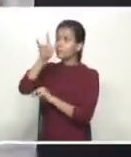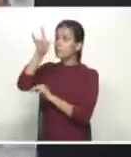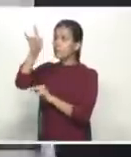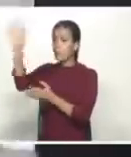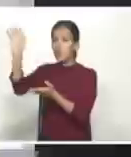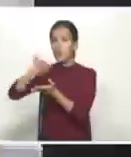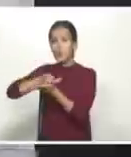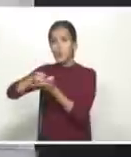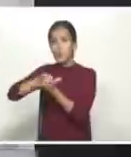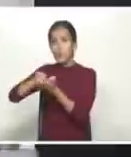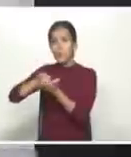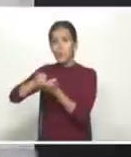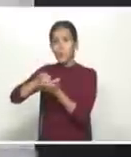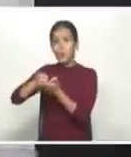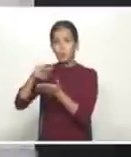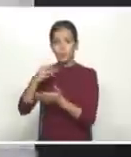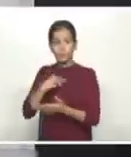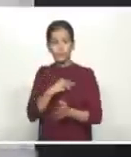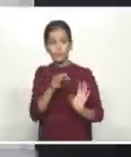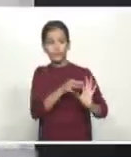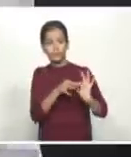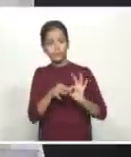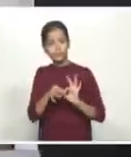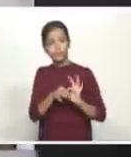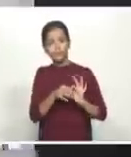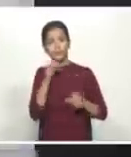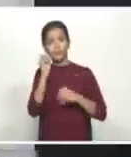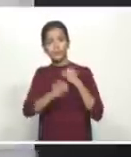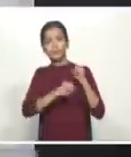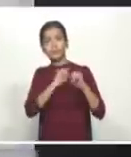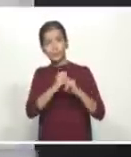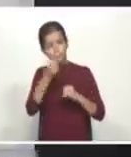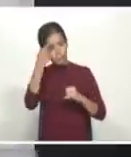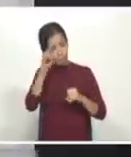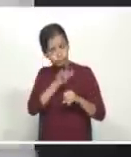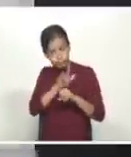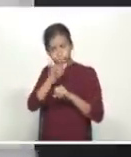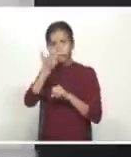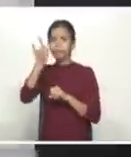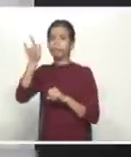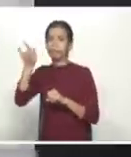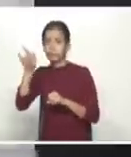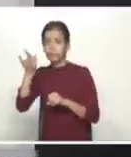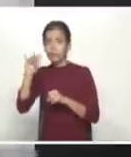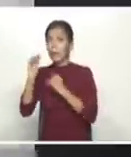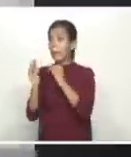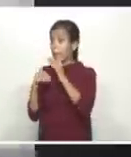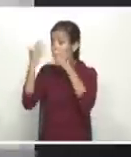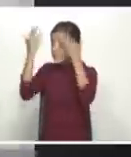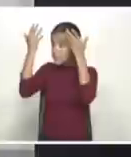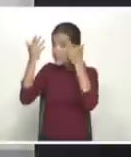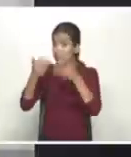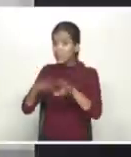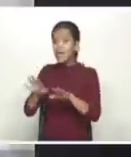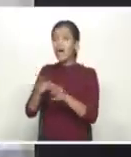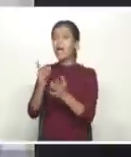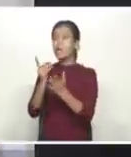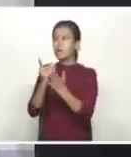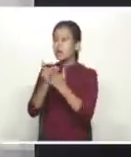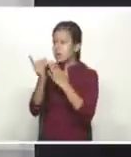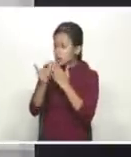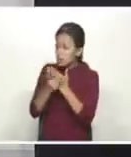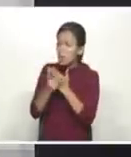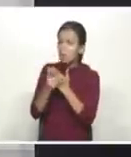canciller para que nombraran un enlace. De ahí ella tuvo que ir en diciembre